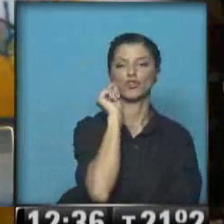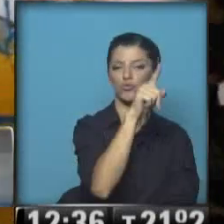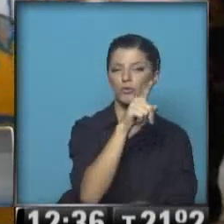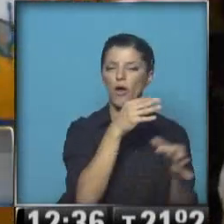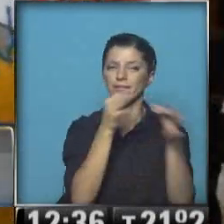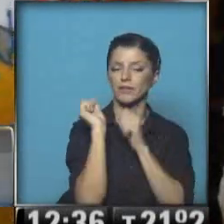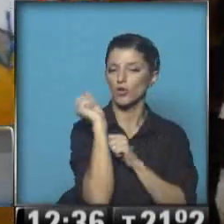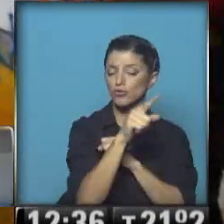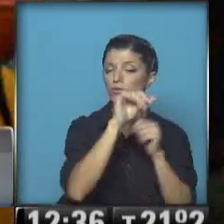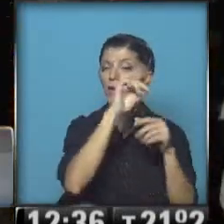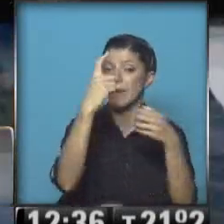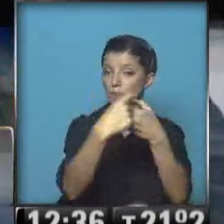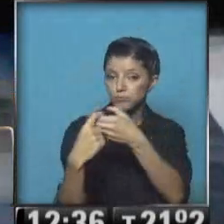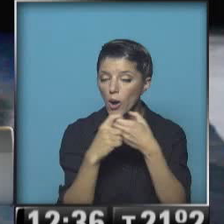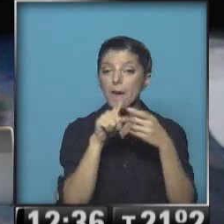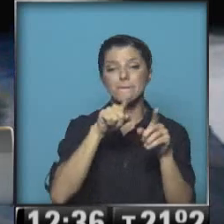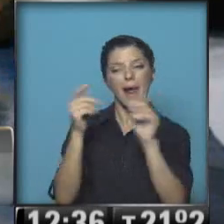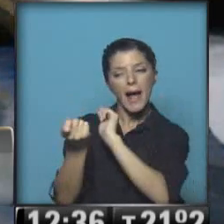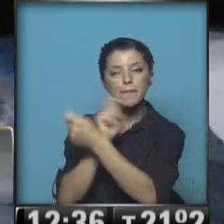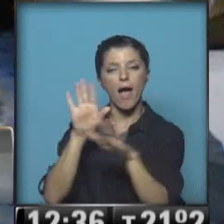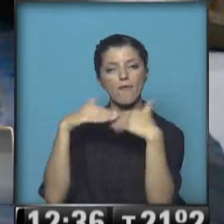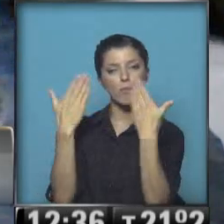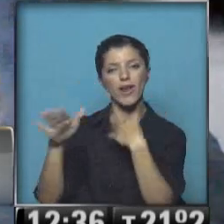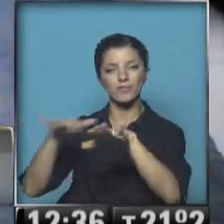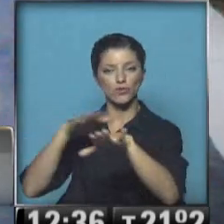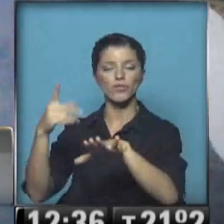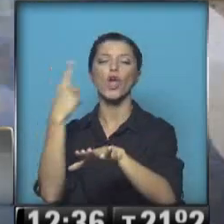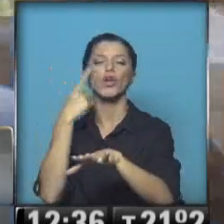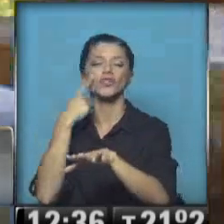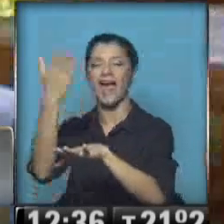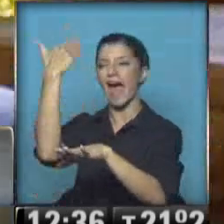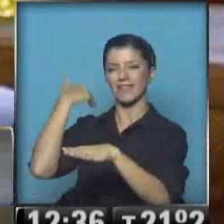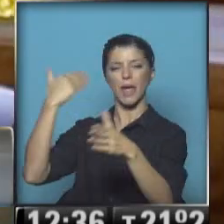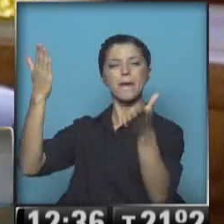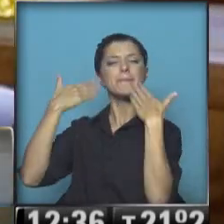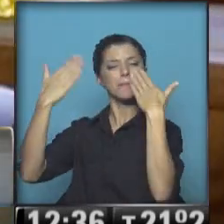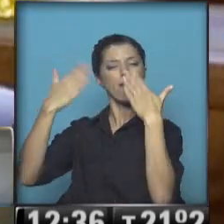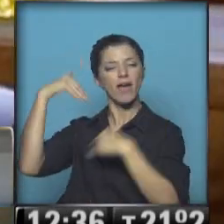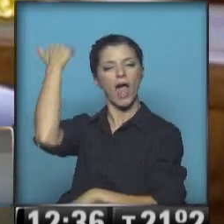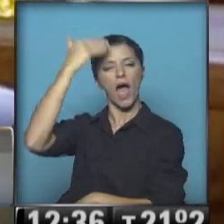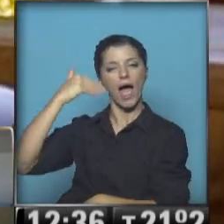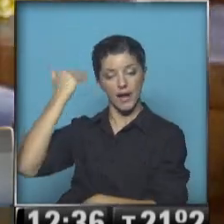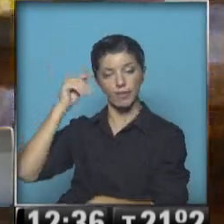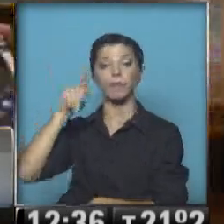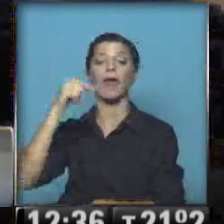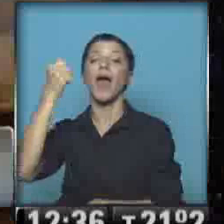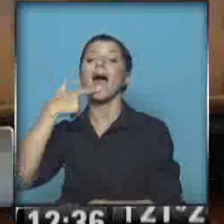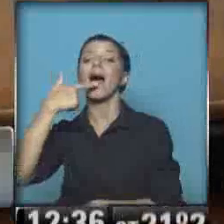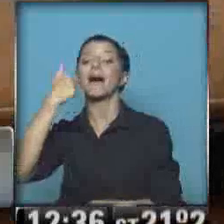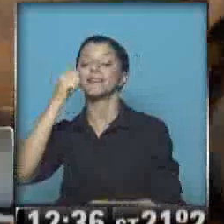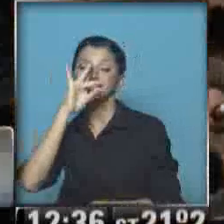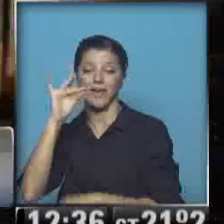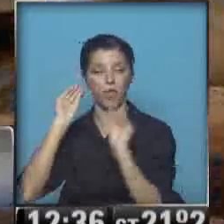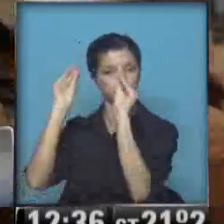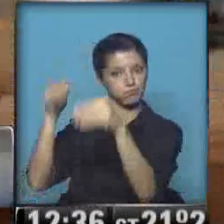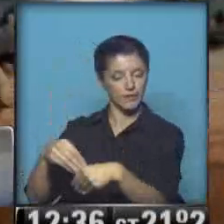aliados para tratar de cambiar a su favor la dirección de la denominada primavera árabe derribando al gobierno de ballar El aad y reducir la